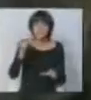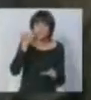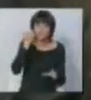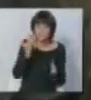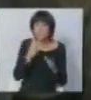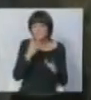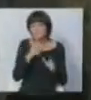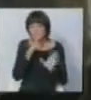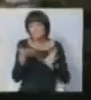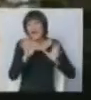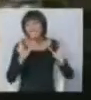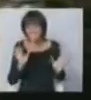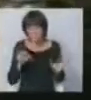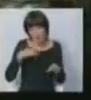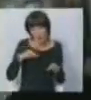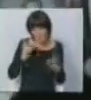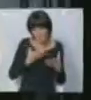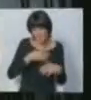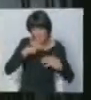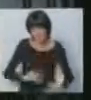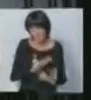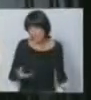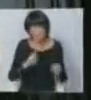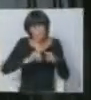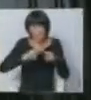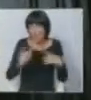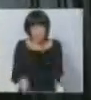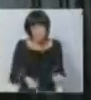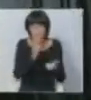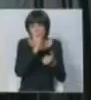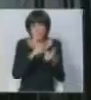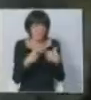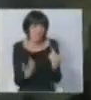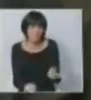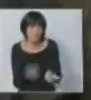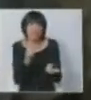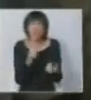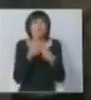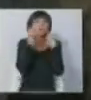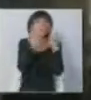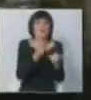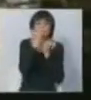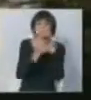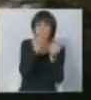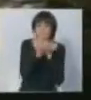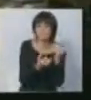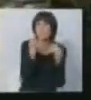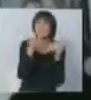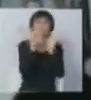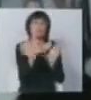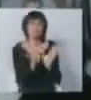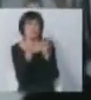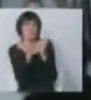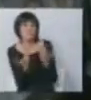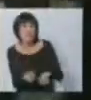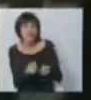con la vida real no es mera coincidencia. No, es política. Y habla mucho de periodismo y cómo se cubren las noticias, cómo se hacen las operaciones de prensa.